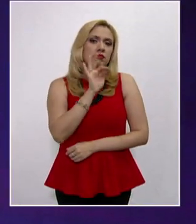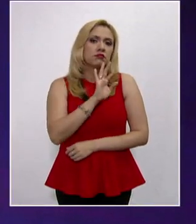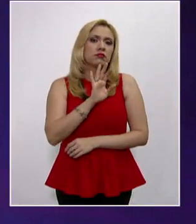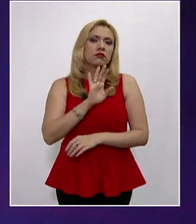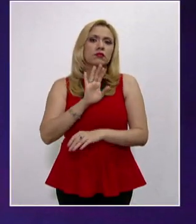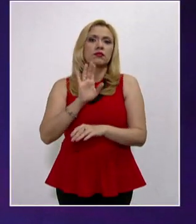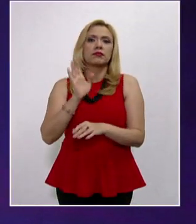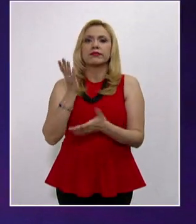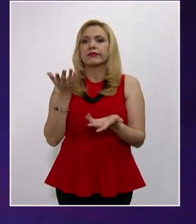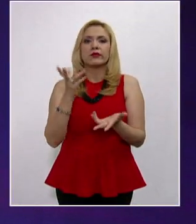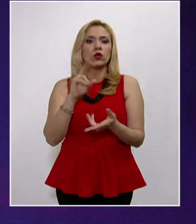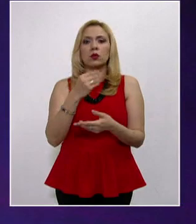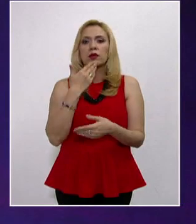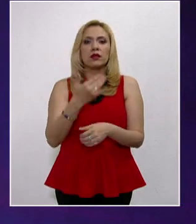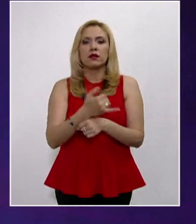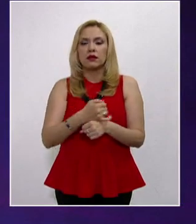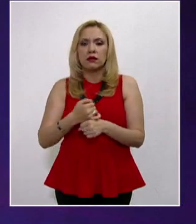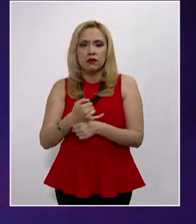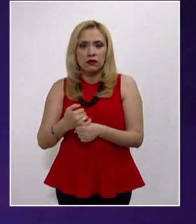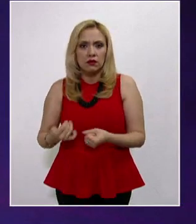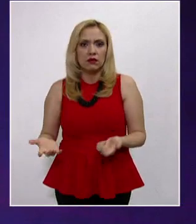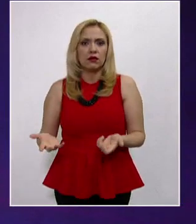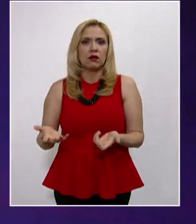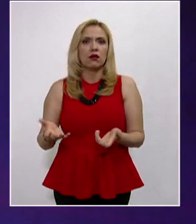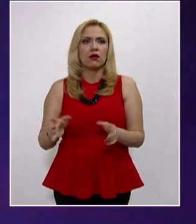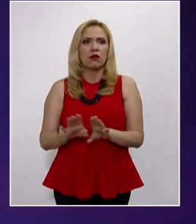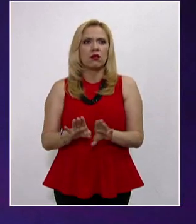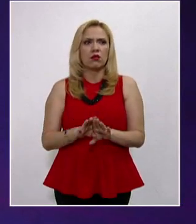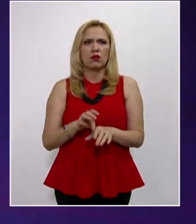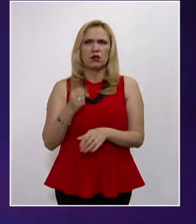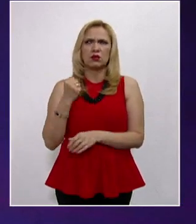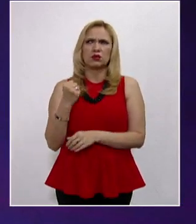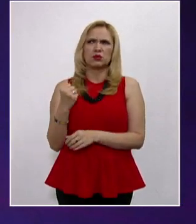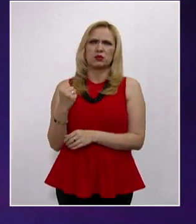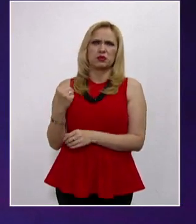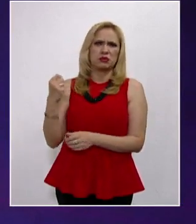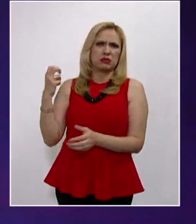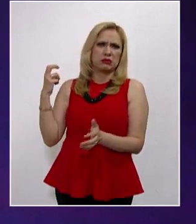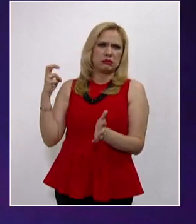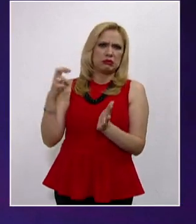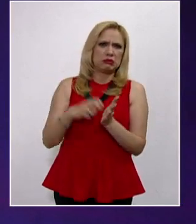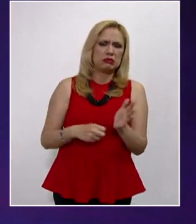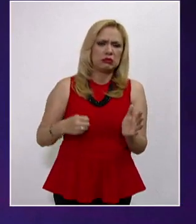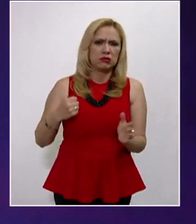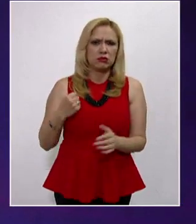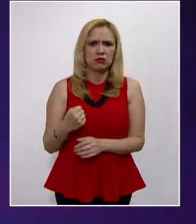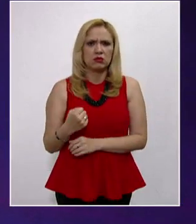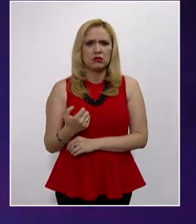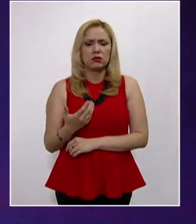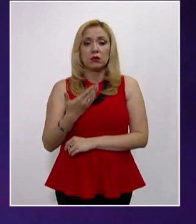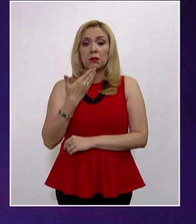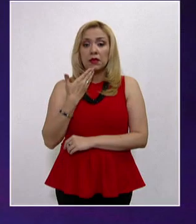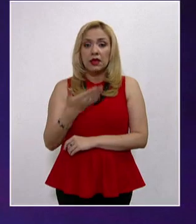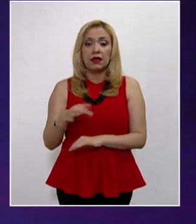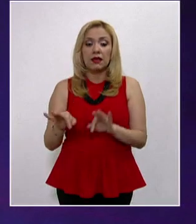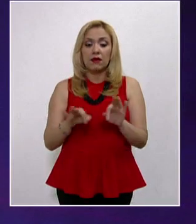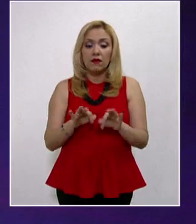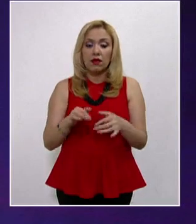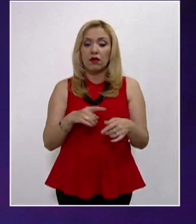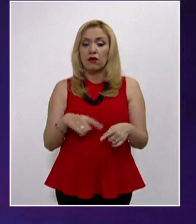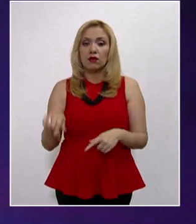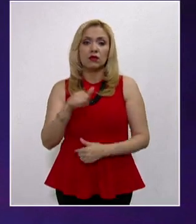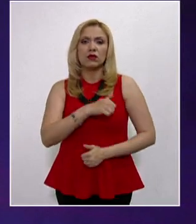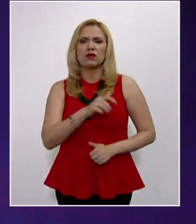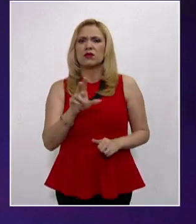debido proceso porque los estaban juzgando por cuestiones que trascendían la disciplina militar, o sea, que ya no tenían que ver con el buen funcionamiento de las Fuerzas